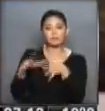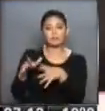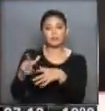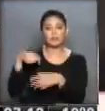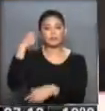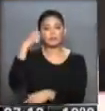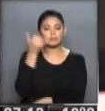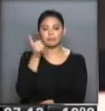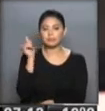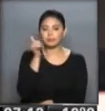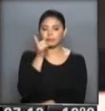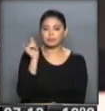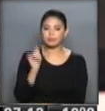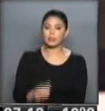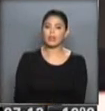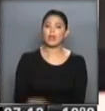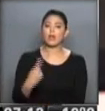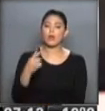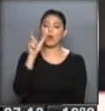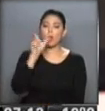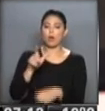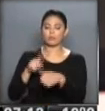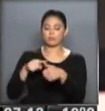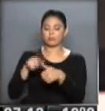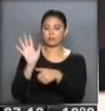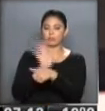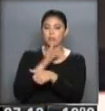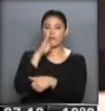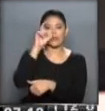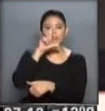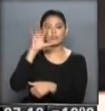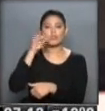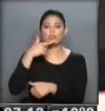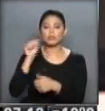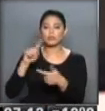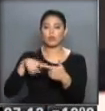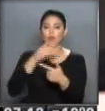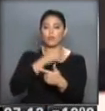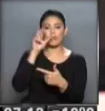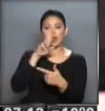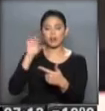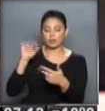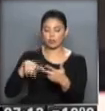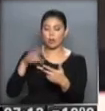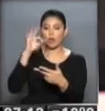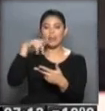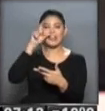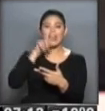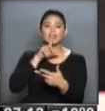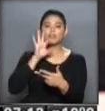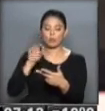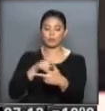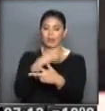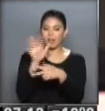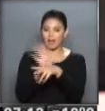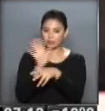la participación o con los papeles protagónicos de Carlos Belloso, de Rafael Ferro, de María Oneto. Una película